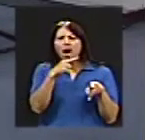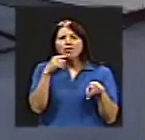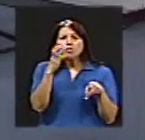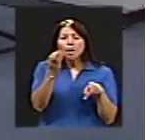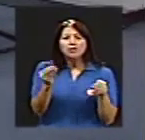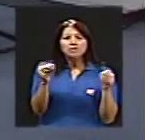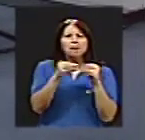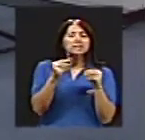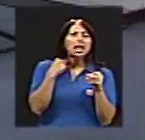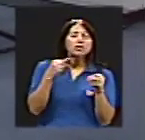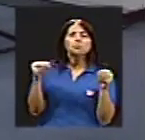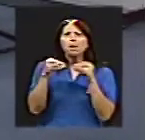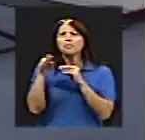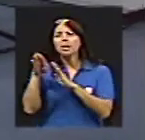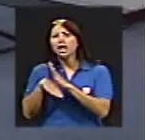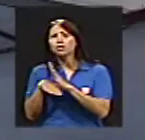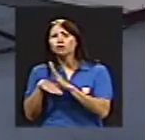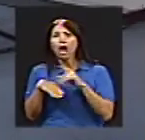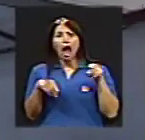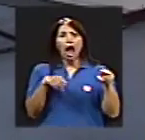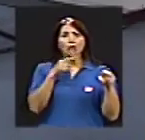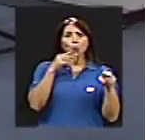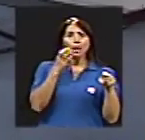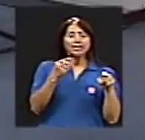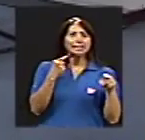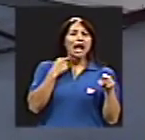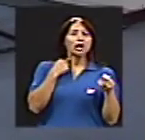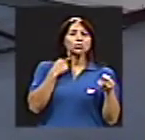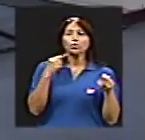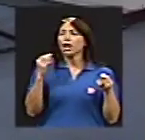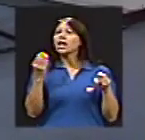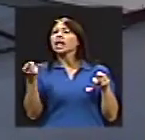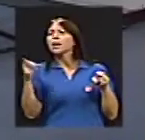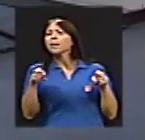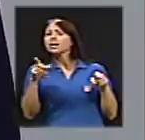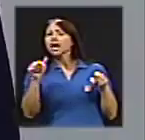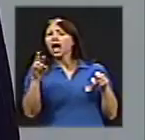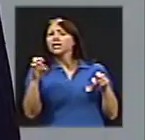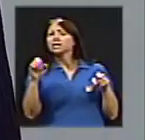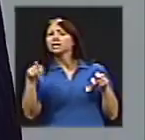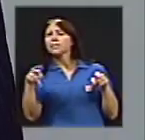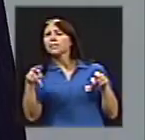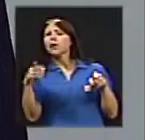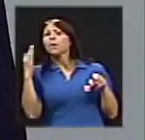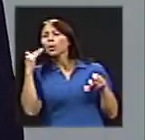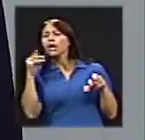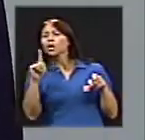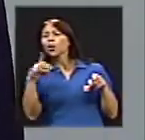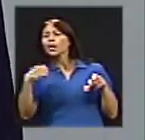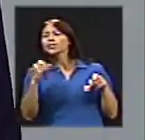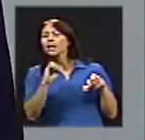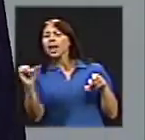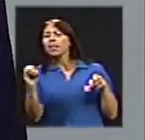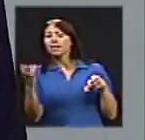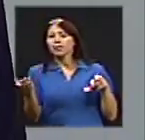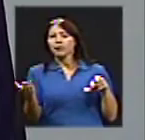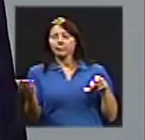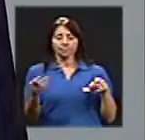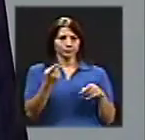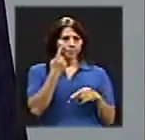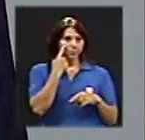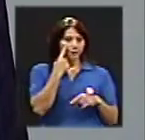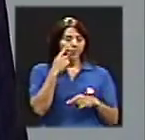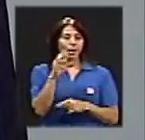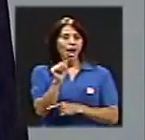no interviene ahora que los tomates están tan caros? Bueno, no, le toca. ¿Qué es lo que sí le toca? Sí, mire, Arecep tiene que recibir